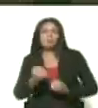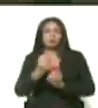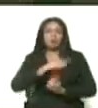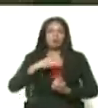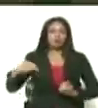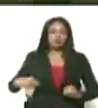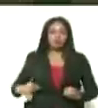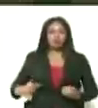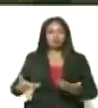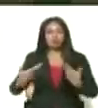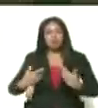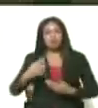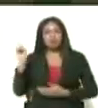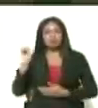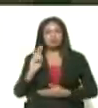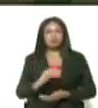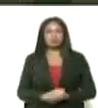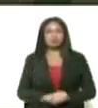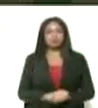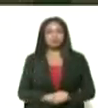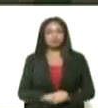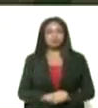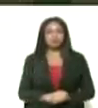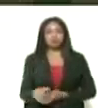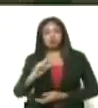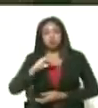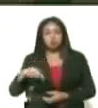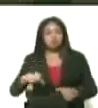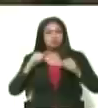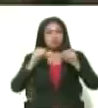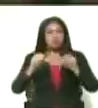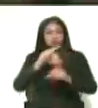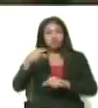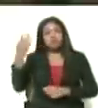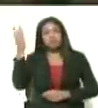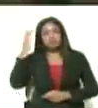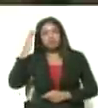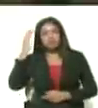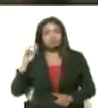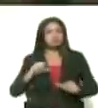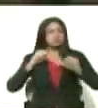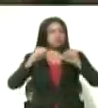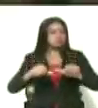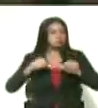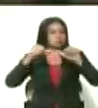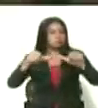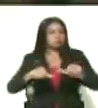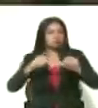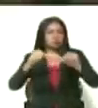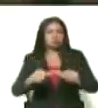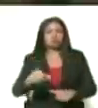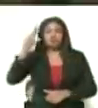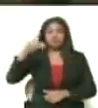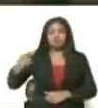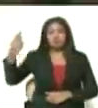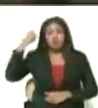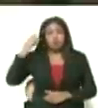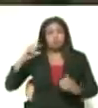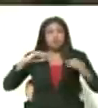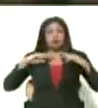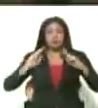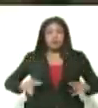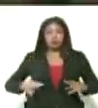han dado a Venezuela. Bueno, nosotros seguimos, como ustedes bien saben, permanentemente todos los días, sin